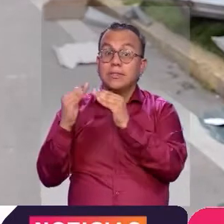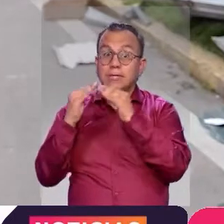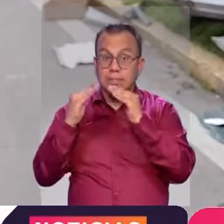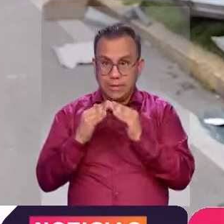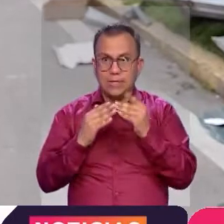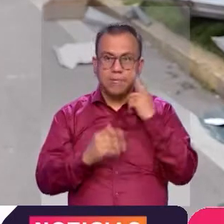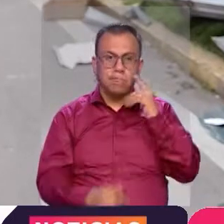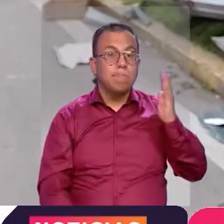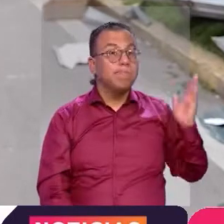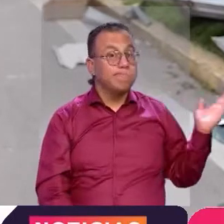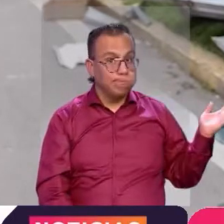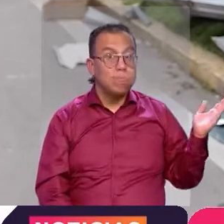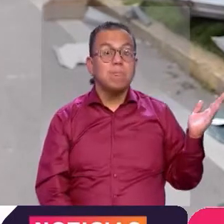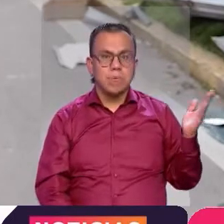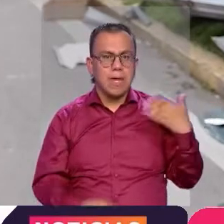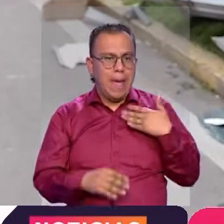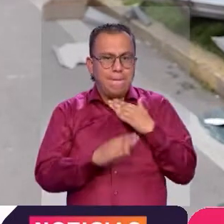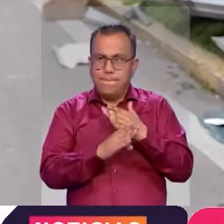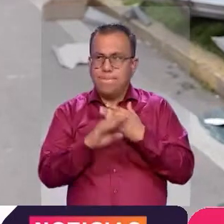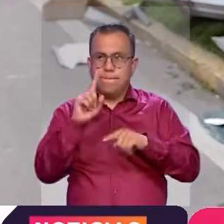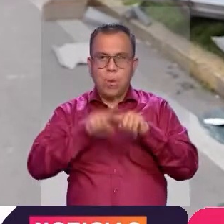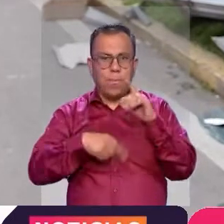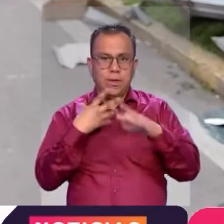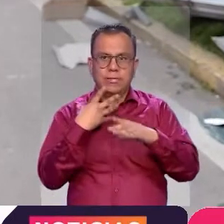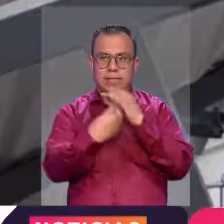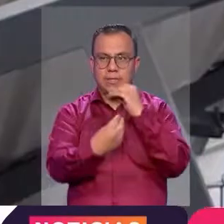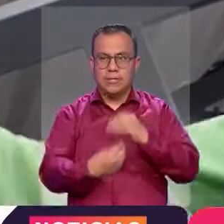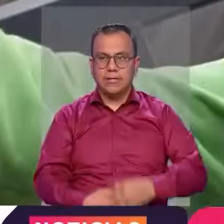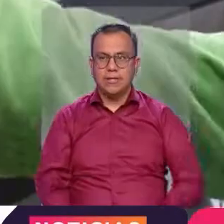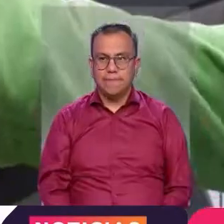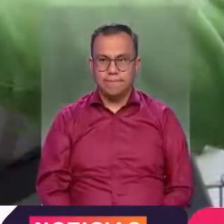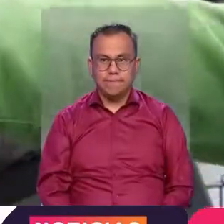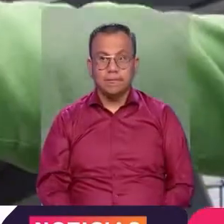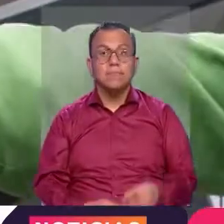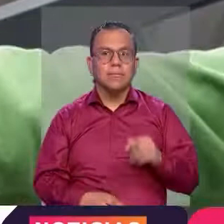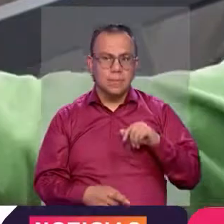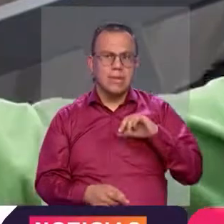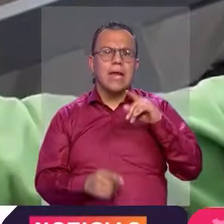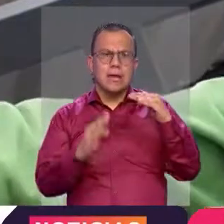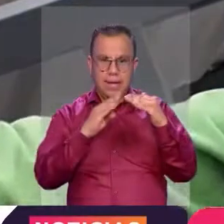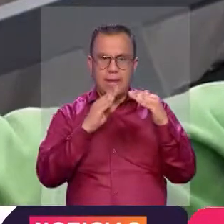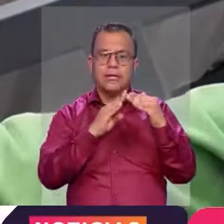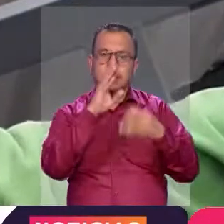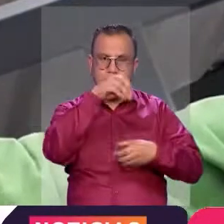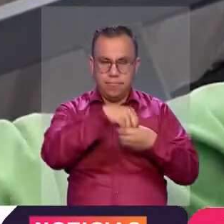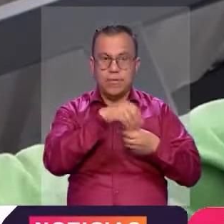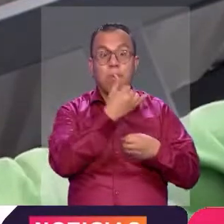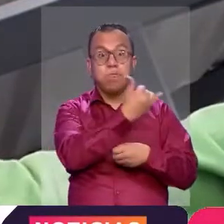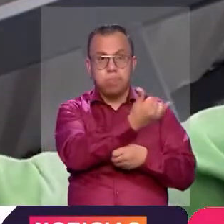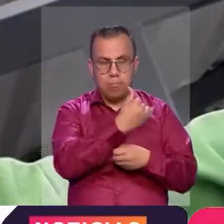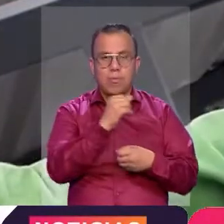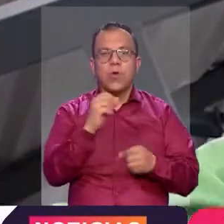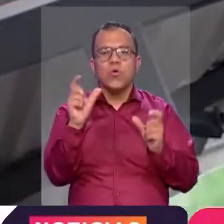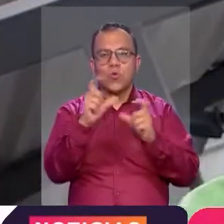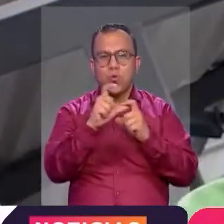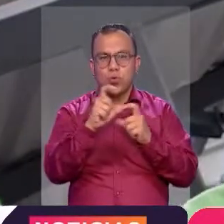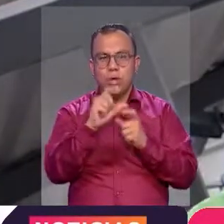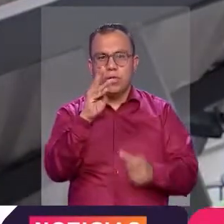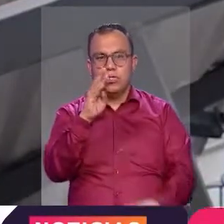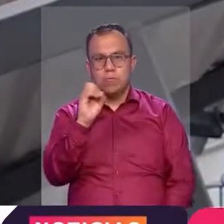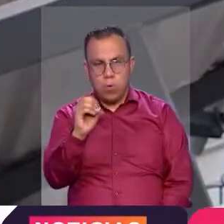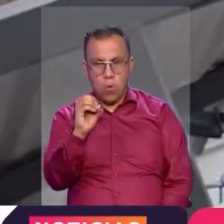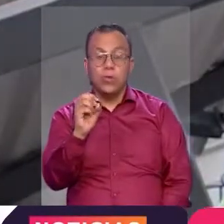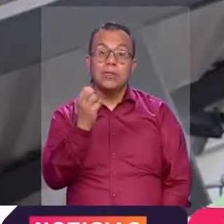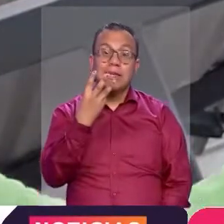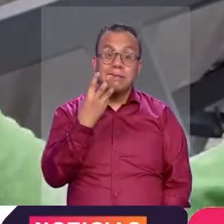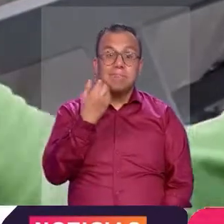casas como esta que están atrapados sin poder salir. Especialmente en una de estas casas vive mi cuñada con su esposo, son personas